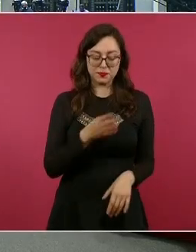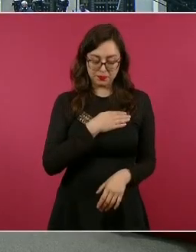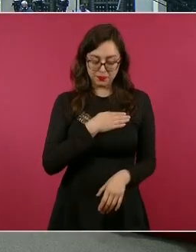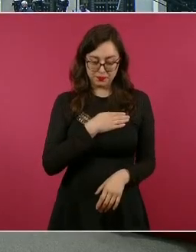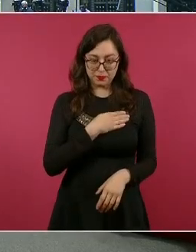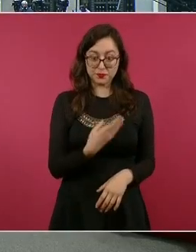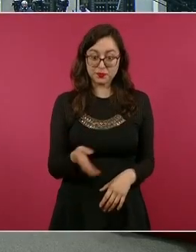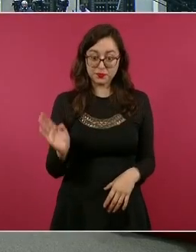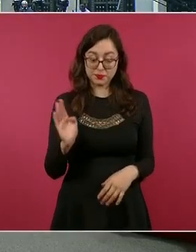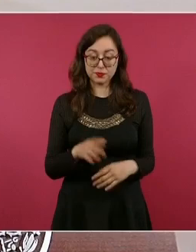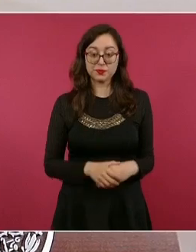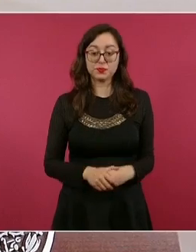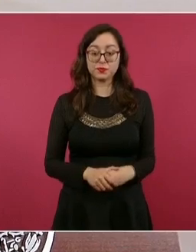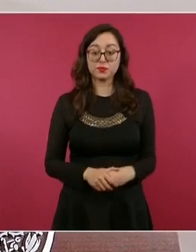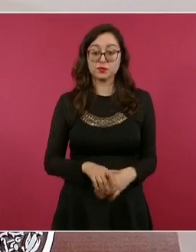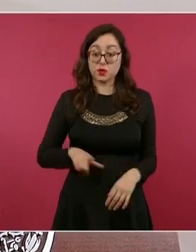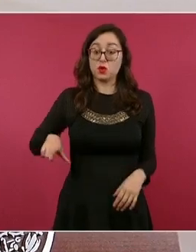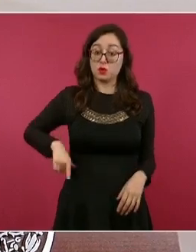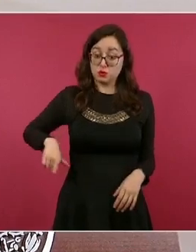juega un papel importante